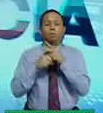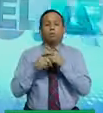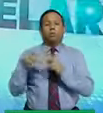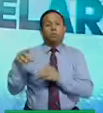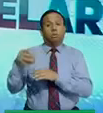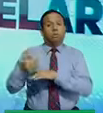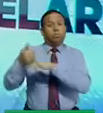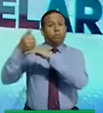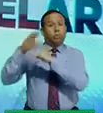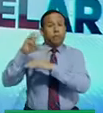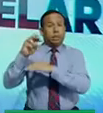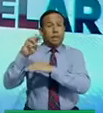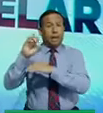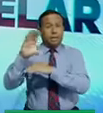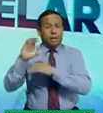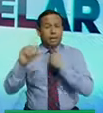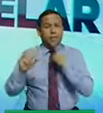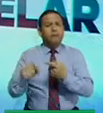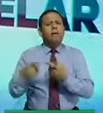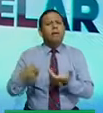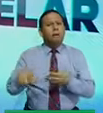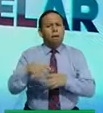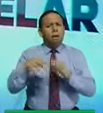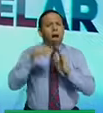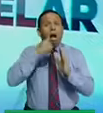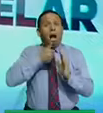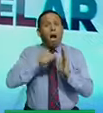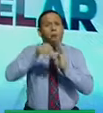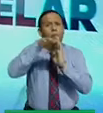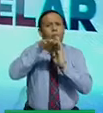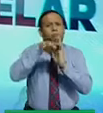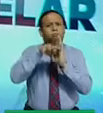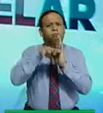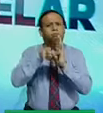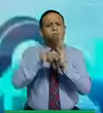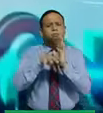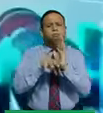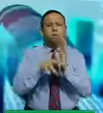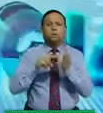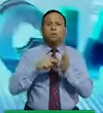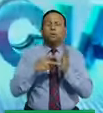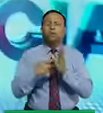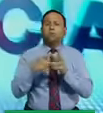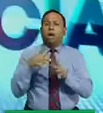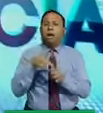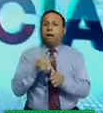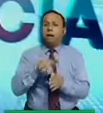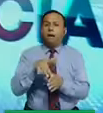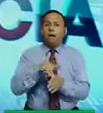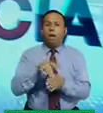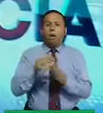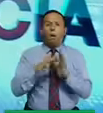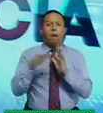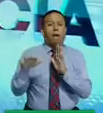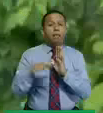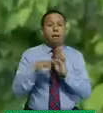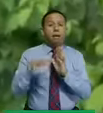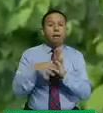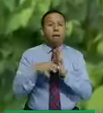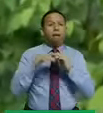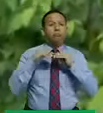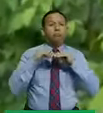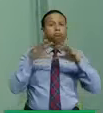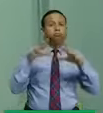registran niveles mínimos que ponen en riesgo la continuidad del abastecimiento de energía.